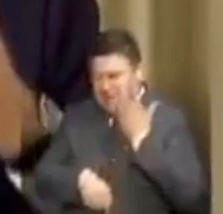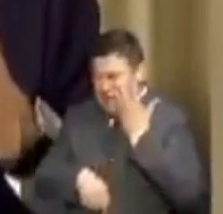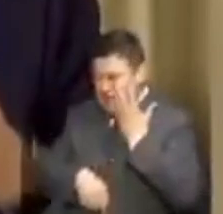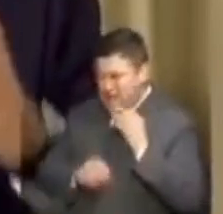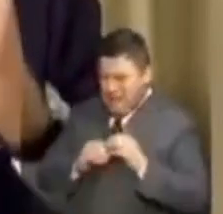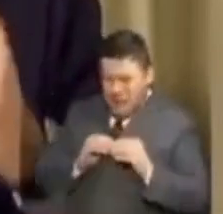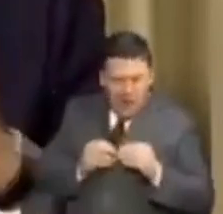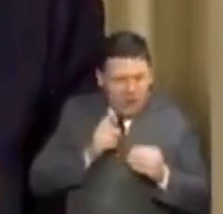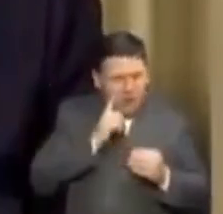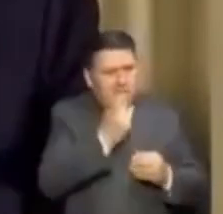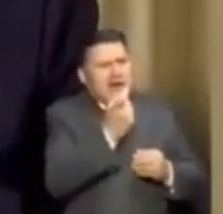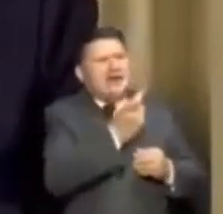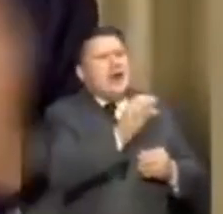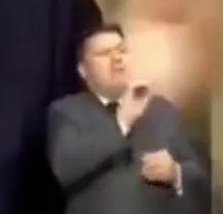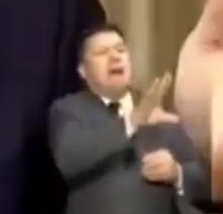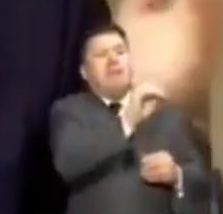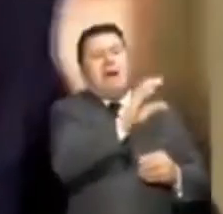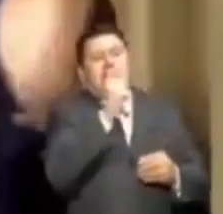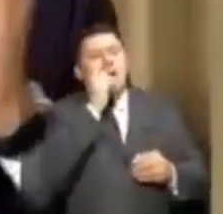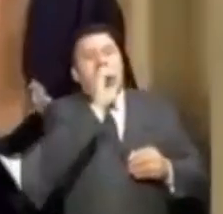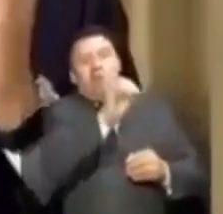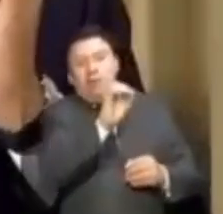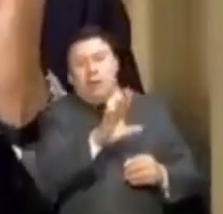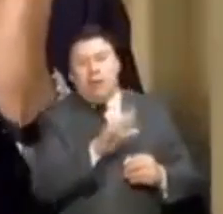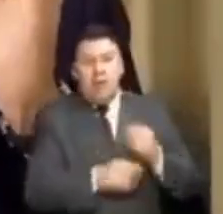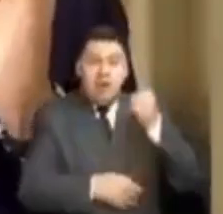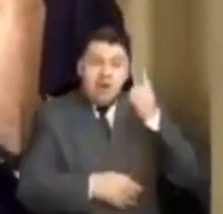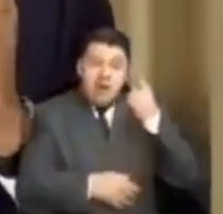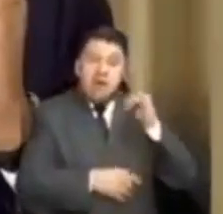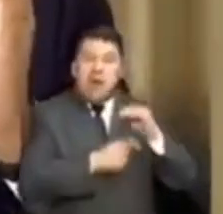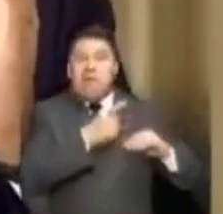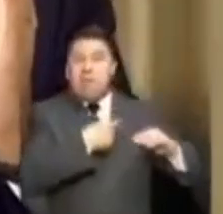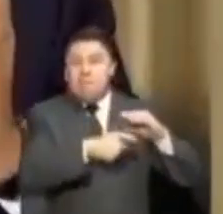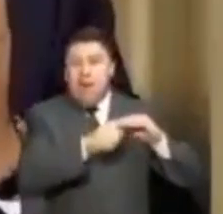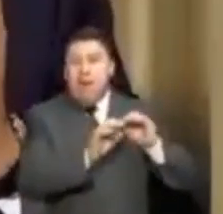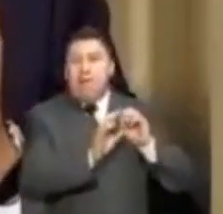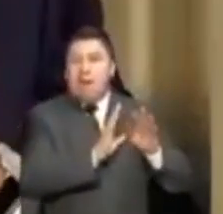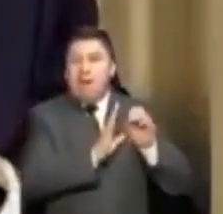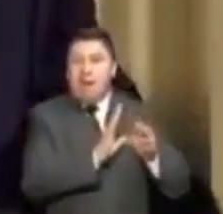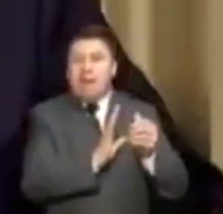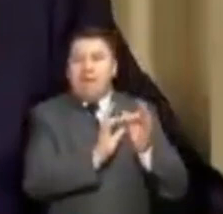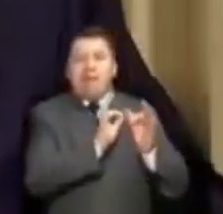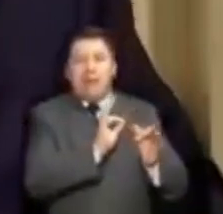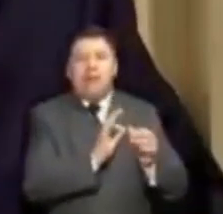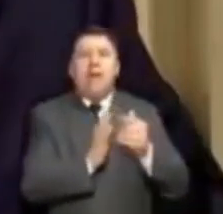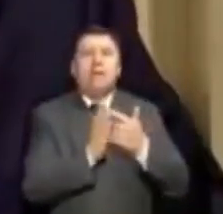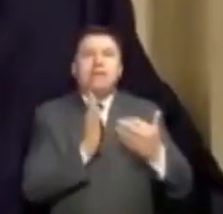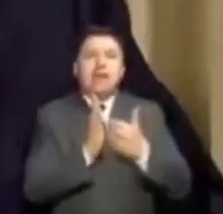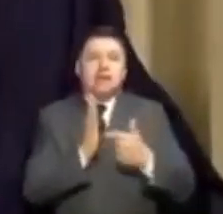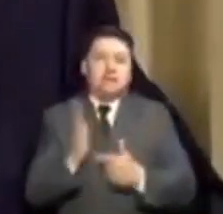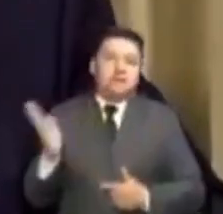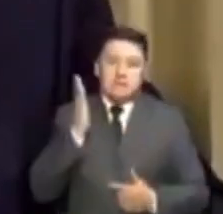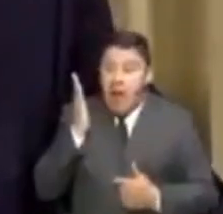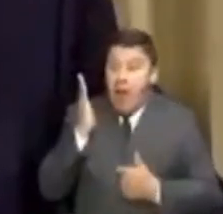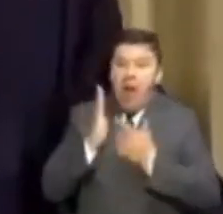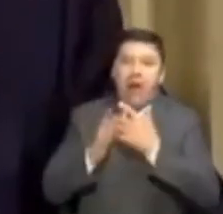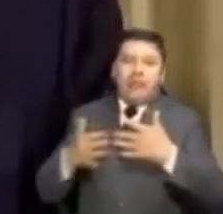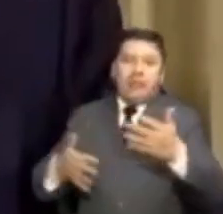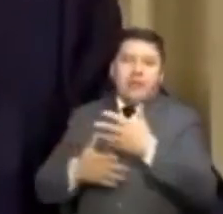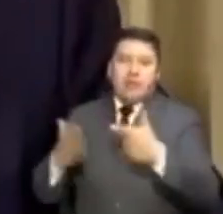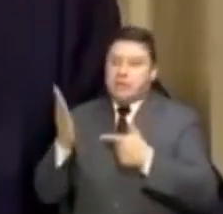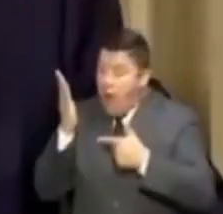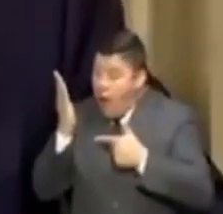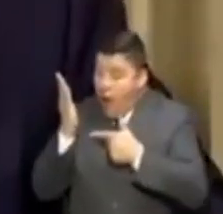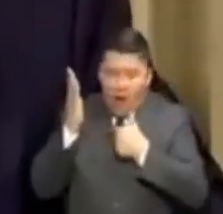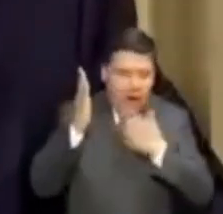Pero efectivamente ya arrancamos. Ayer empezaron a mandarse los giros y los mensajes de texto. De aquí al 28 de abril,